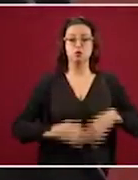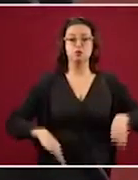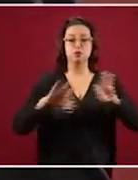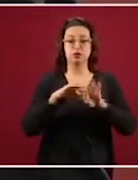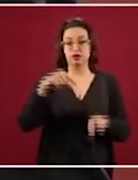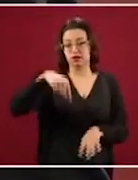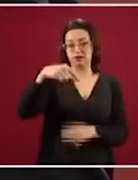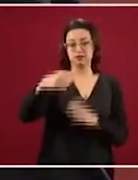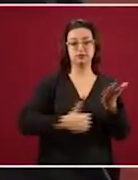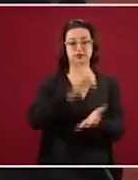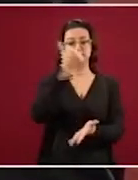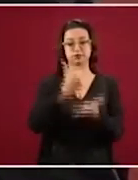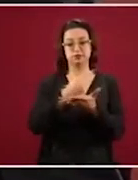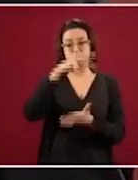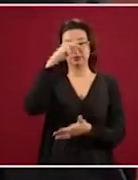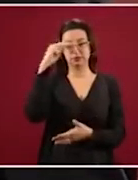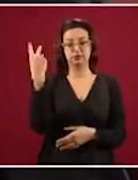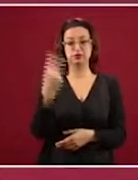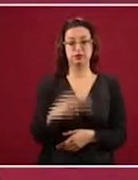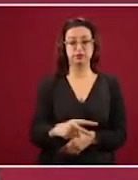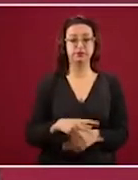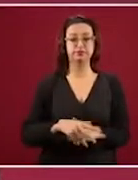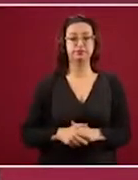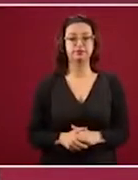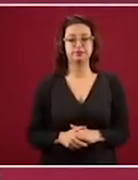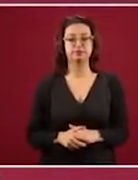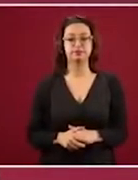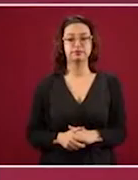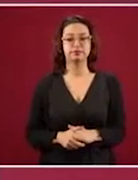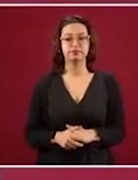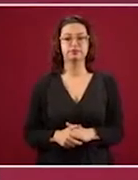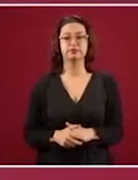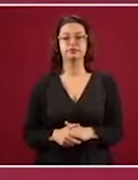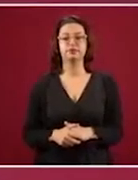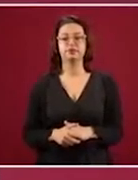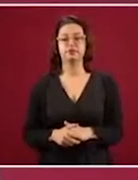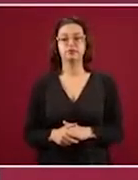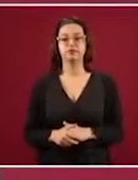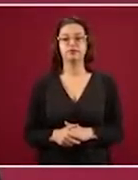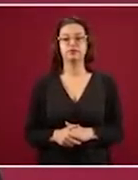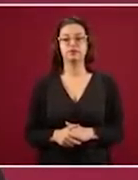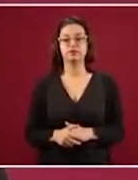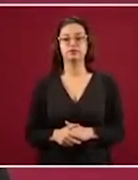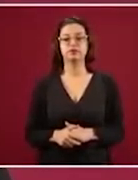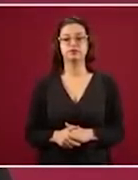la Ciudad de México. Incluso del sistema Benito Juárez hay otra